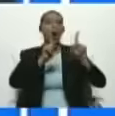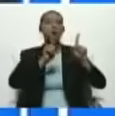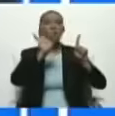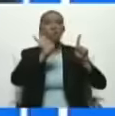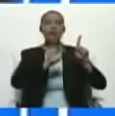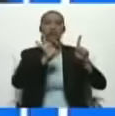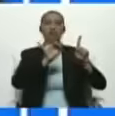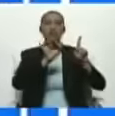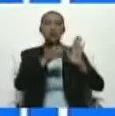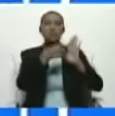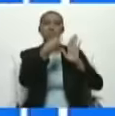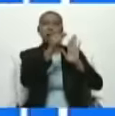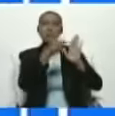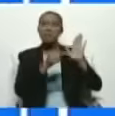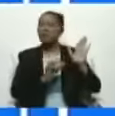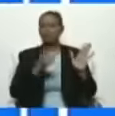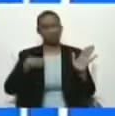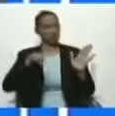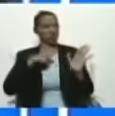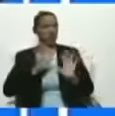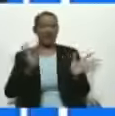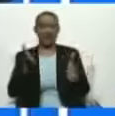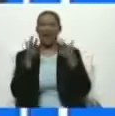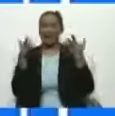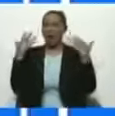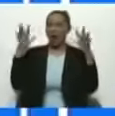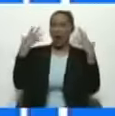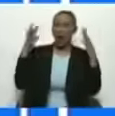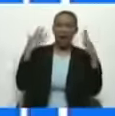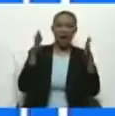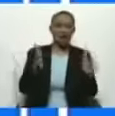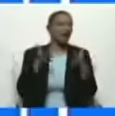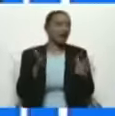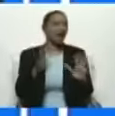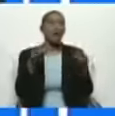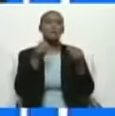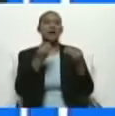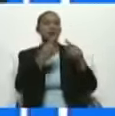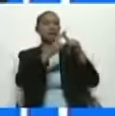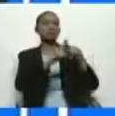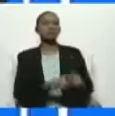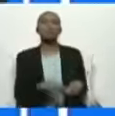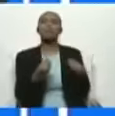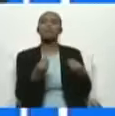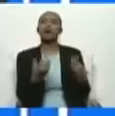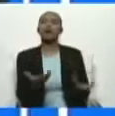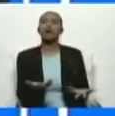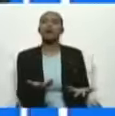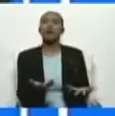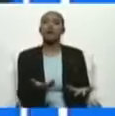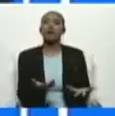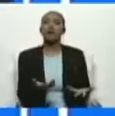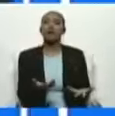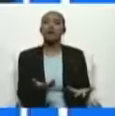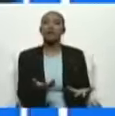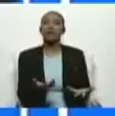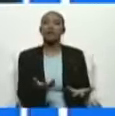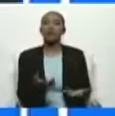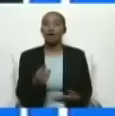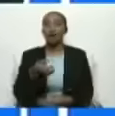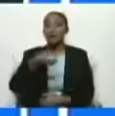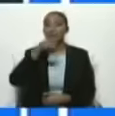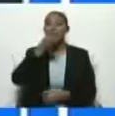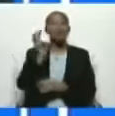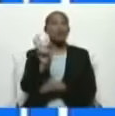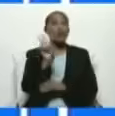encuestas, ya ganamos. ¿Para qué van a contar eso? Sí, ya ganamos. Y se les congeló no el trago de whisky,